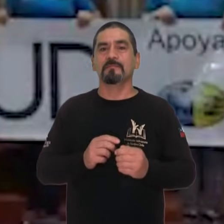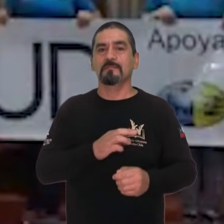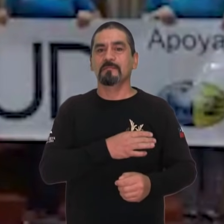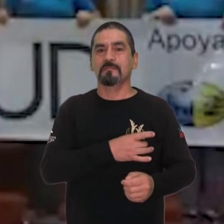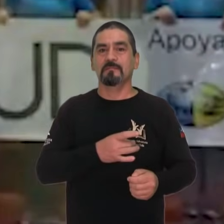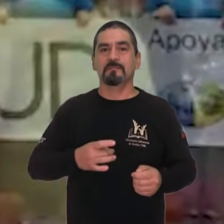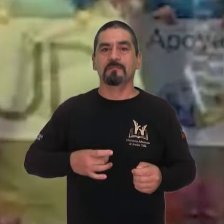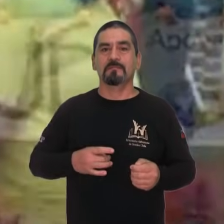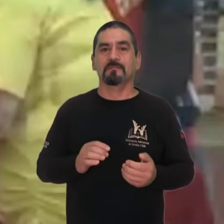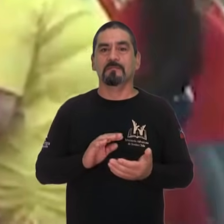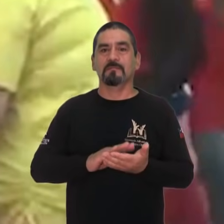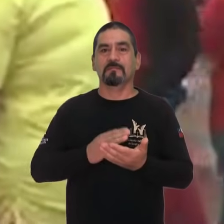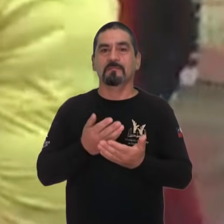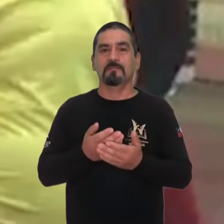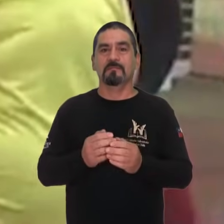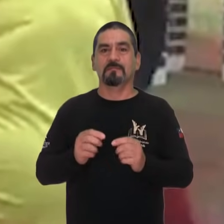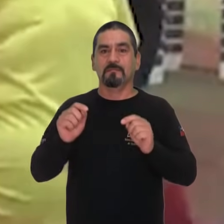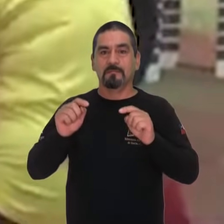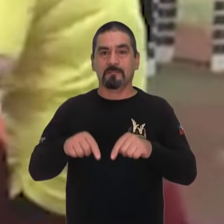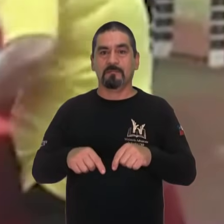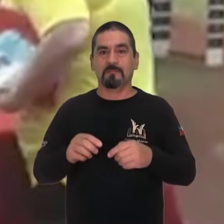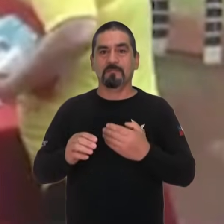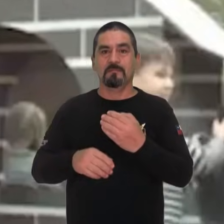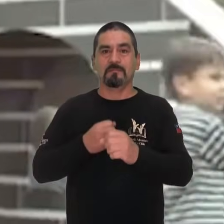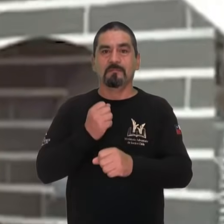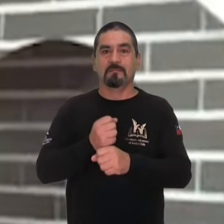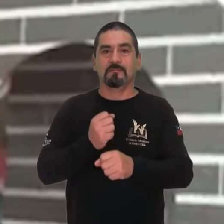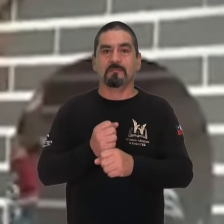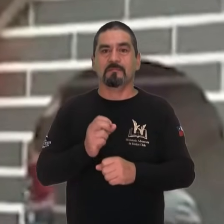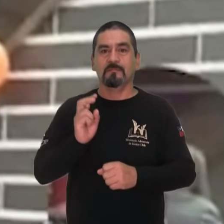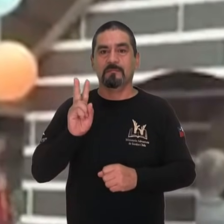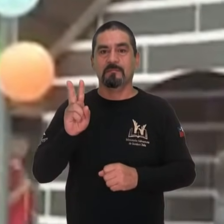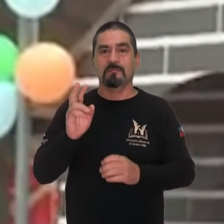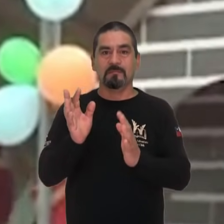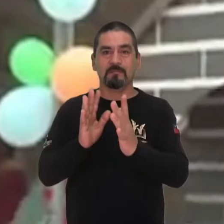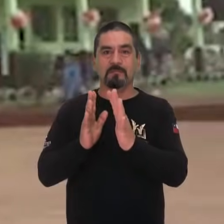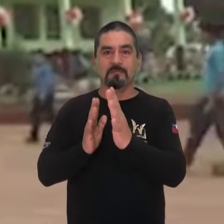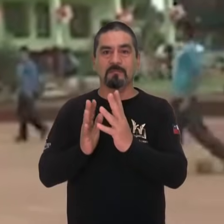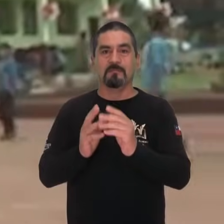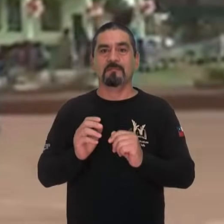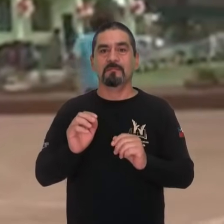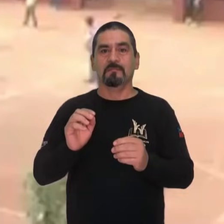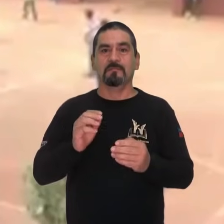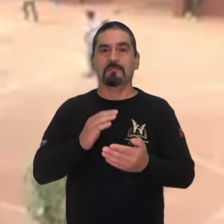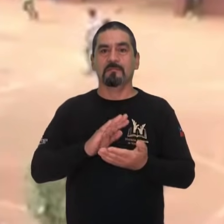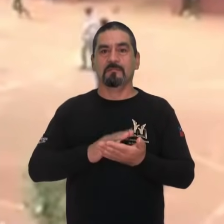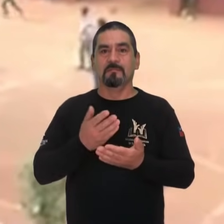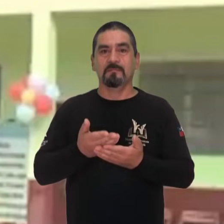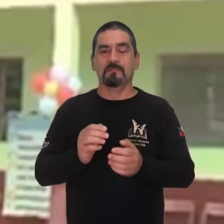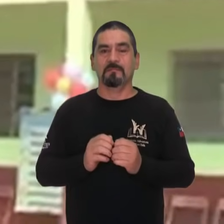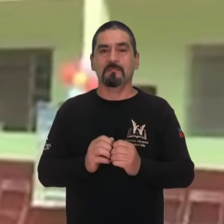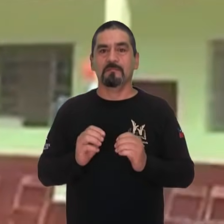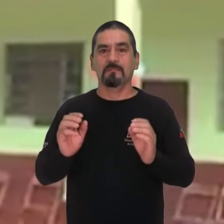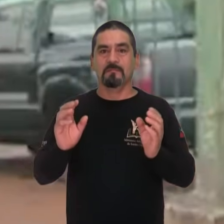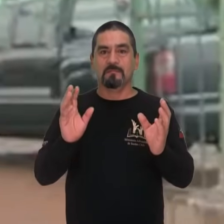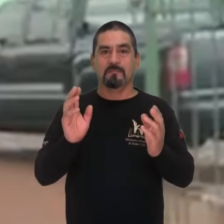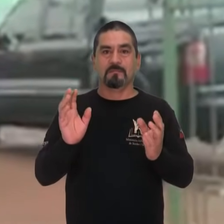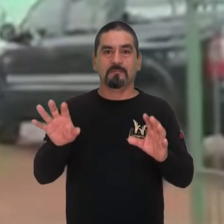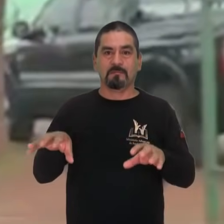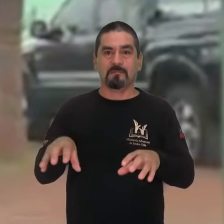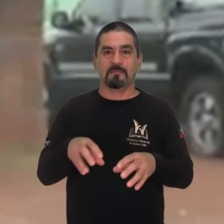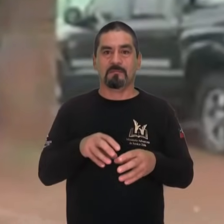Ministerio de Salud. Este año hicimos dos ferias de salud que involucraron la iglesia con la comunidad.